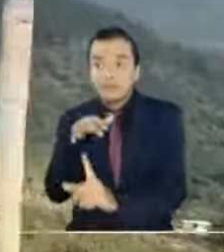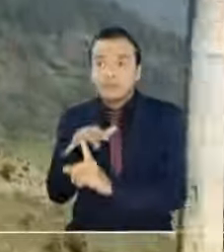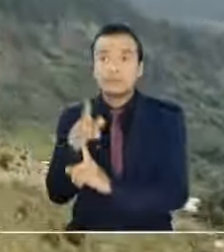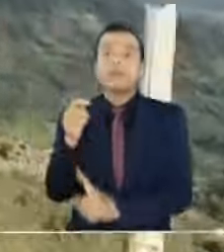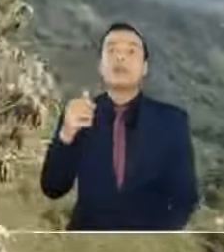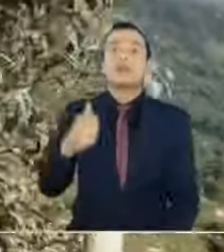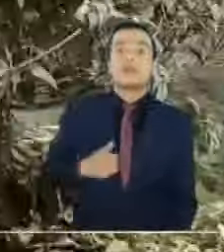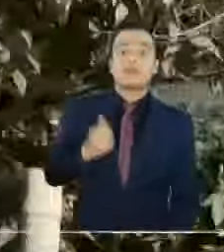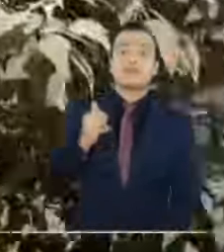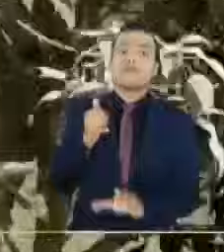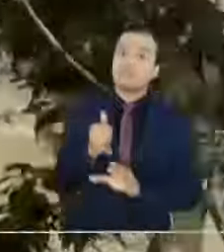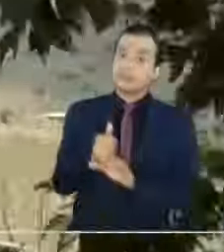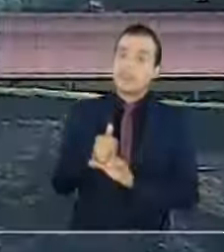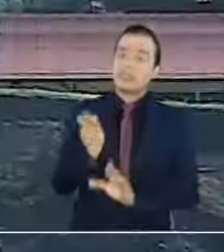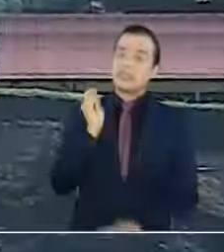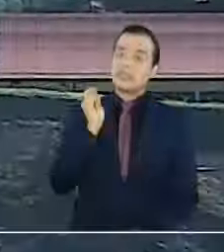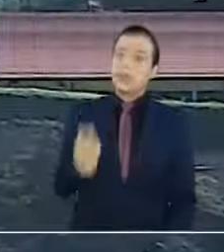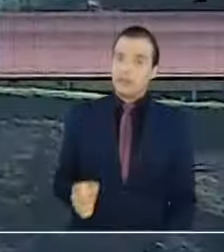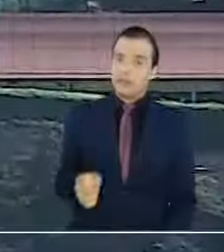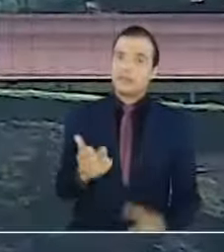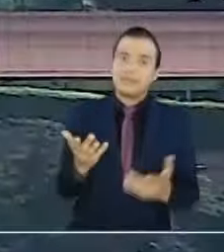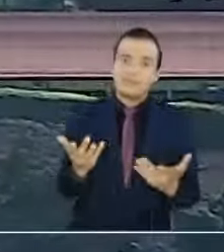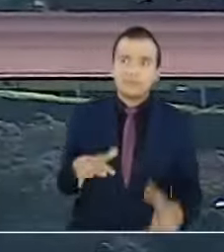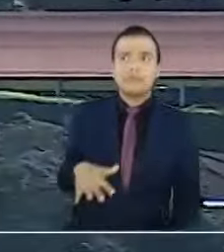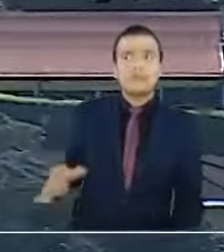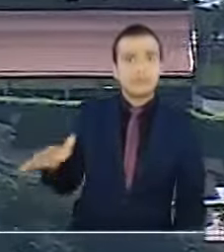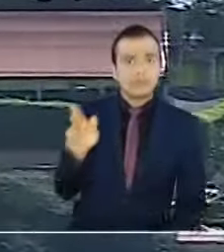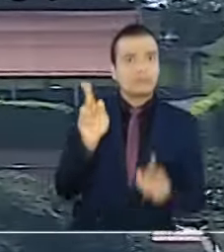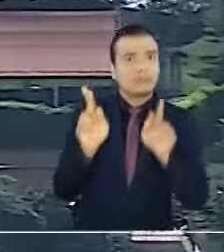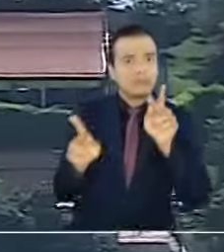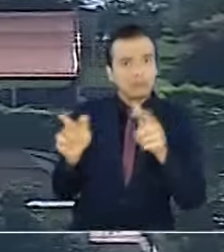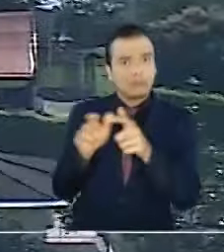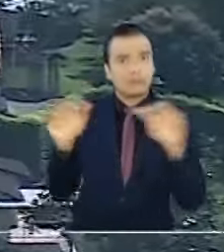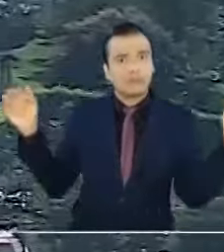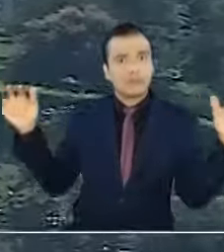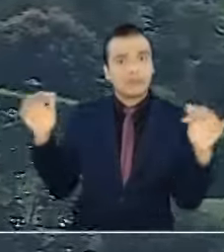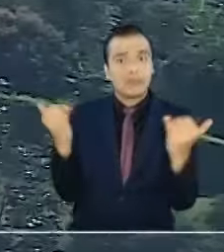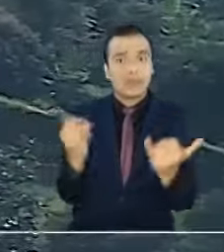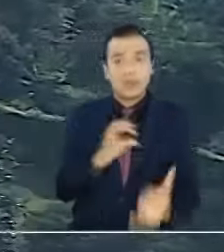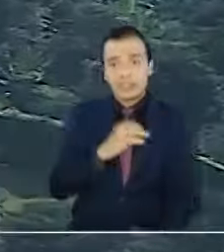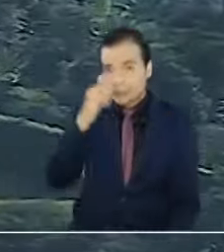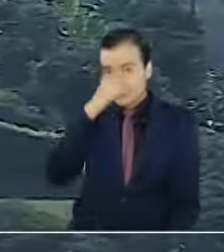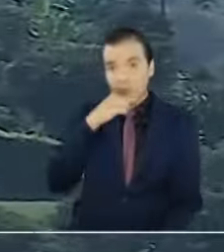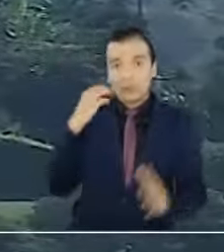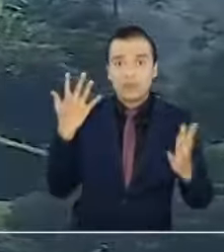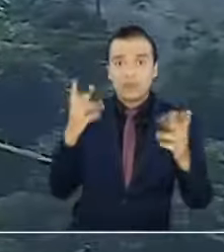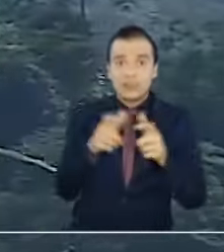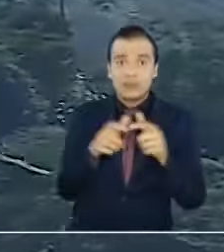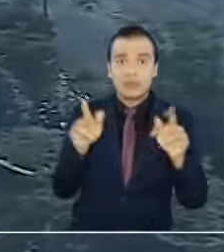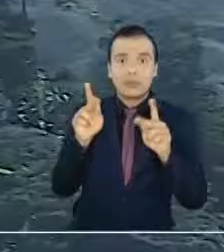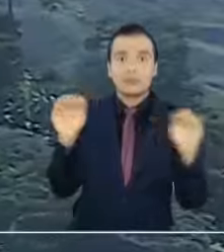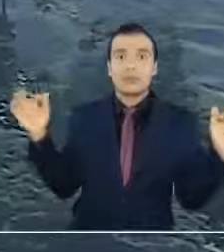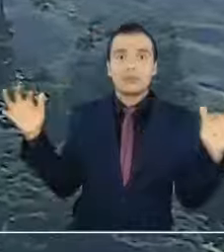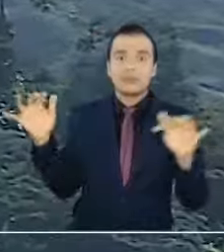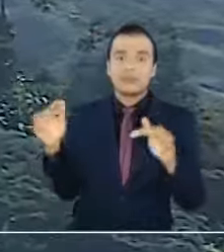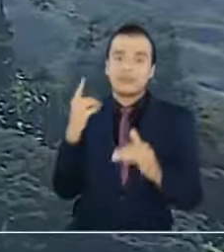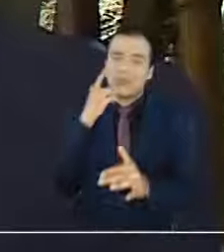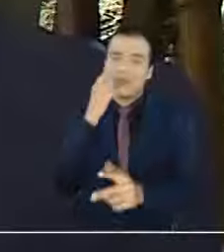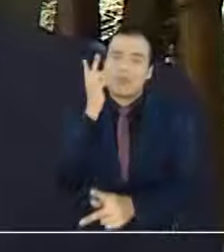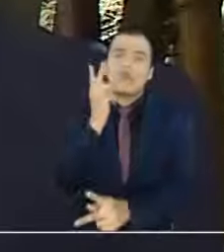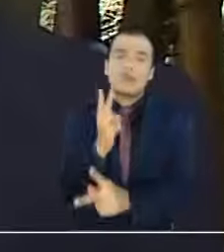lugar Pues por ser un atractivo turístico Durante este puente festivo Se incrementa el número de visitantes y con ello llegan atracadores y